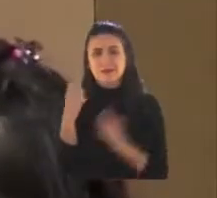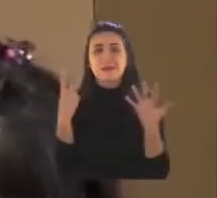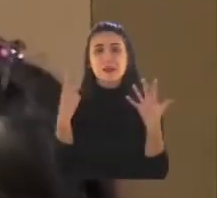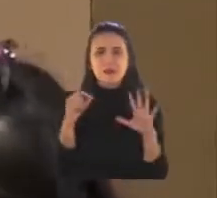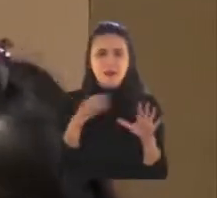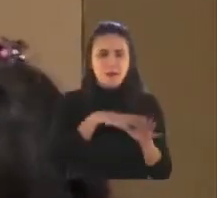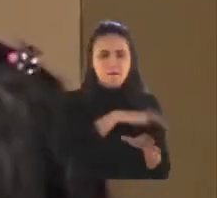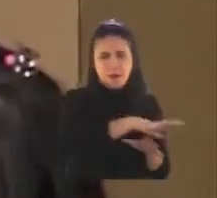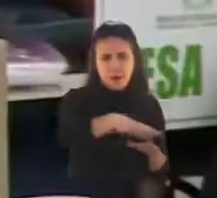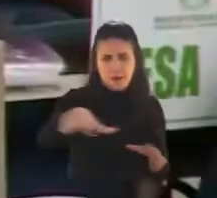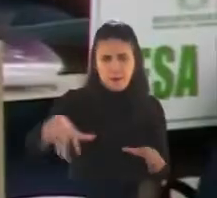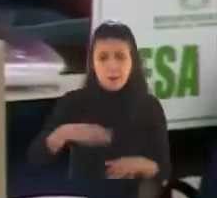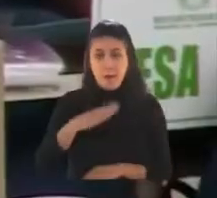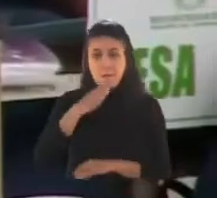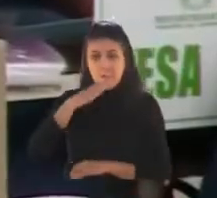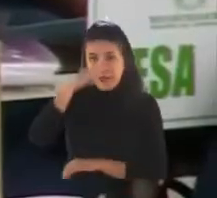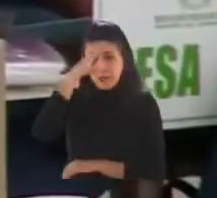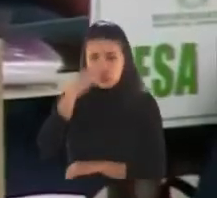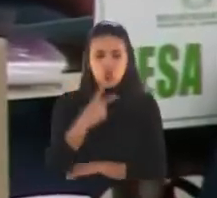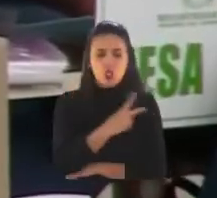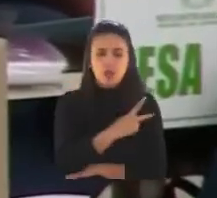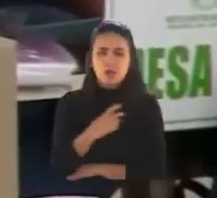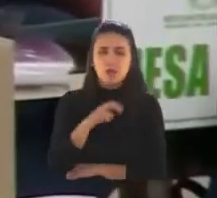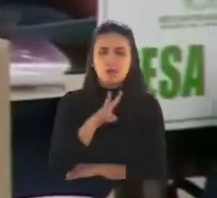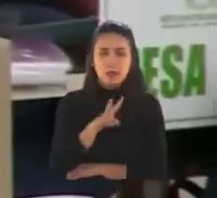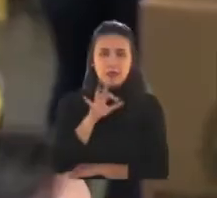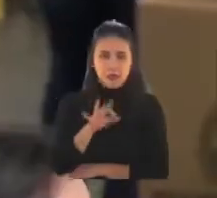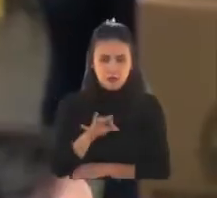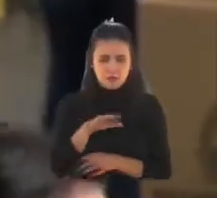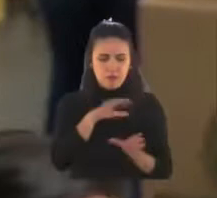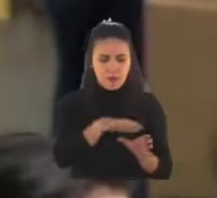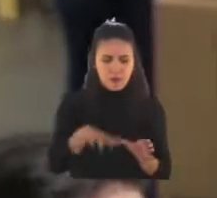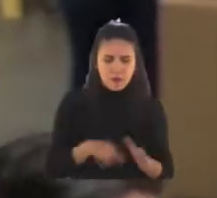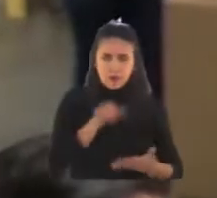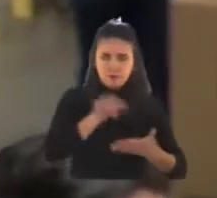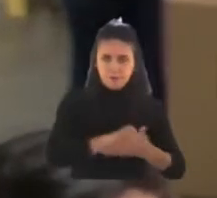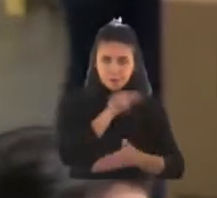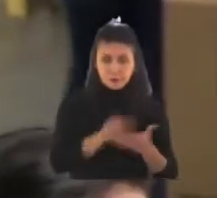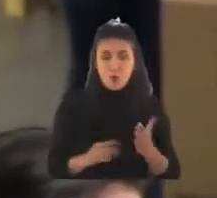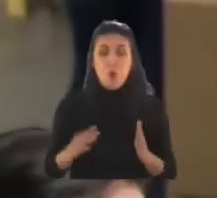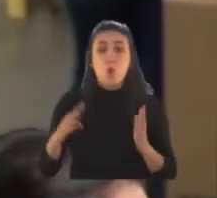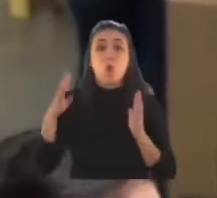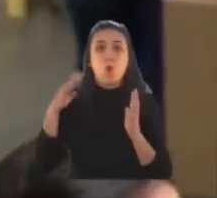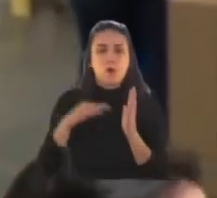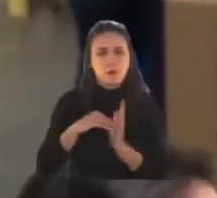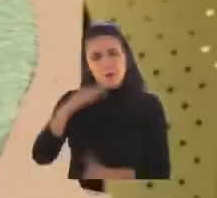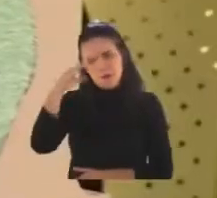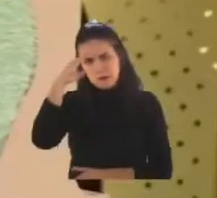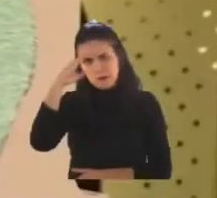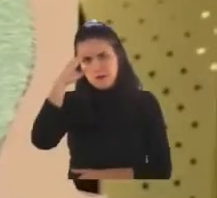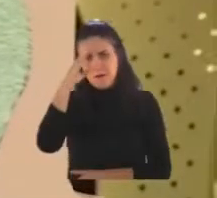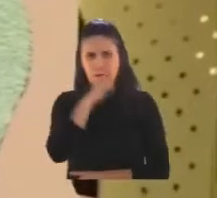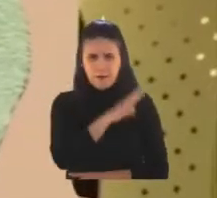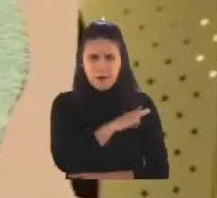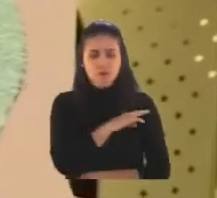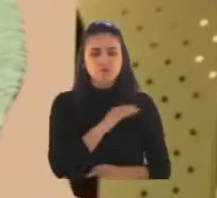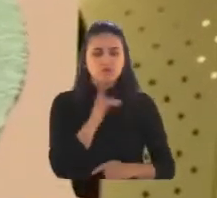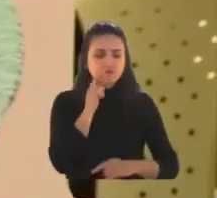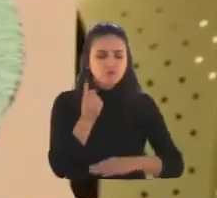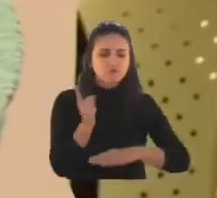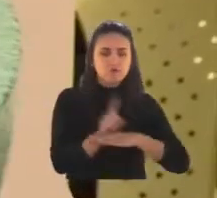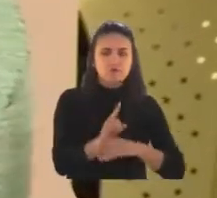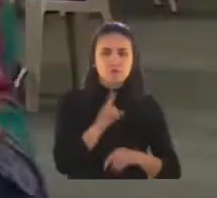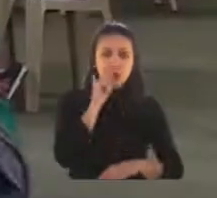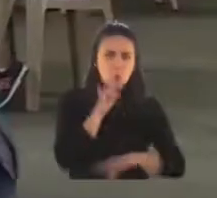medellín 223 puestos de votación cuatro mil hombres además custodiarán todos estos puestos de votación